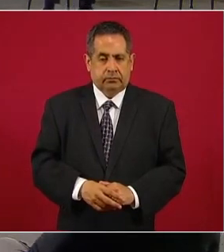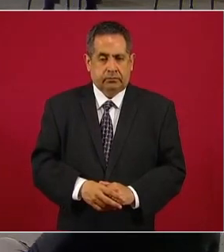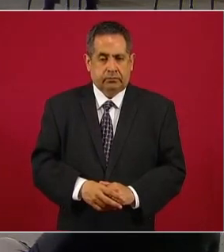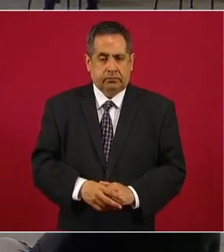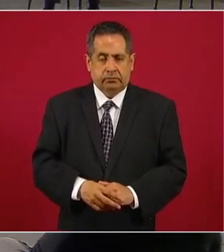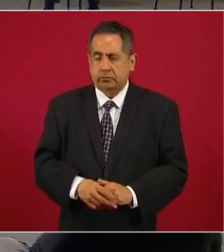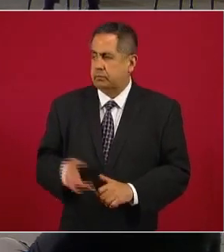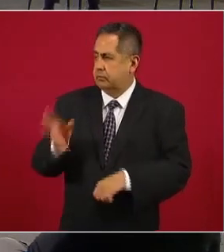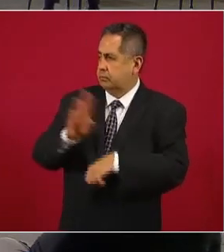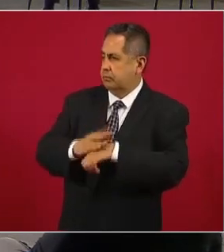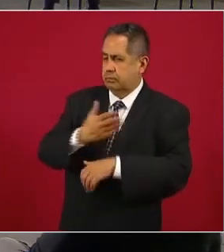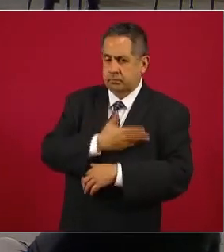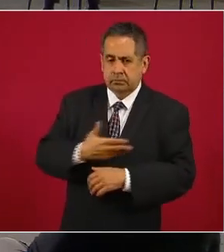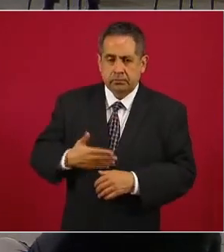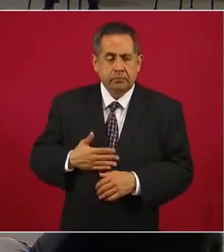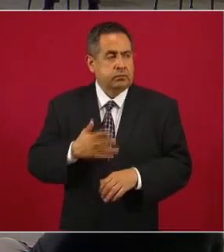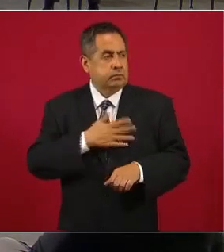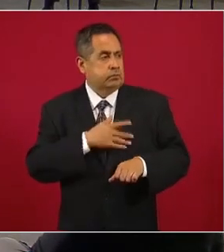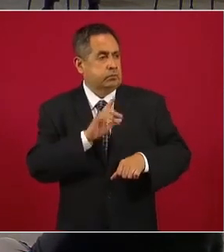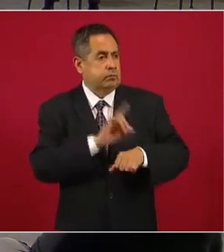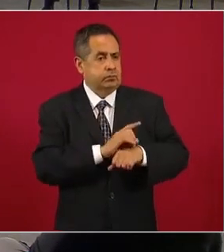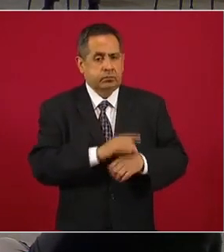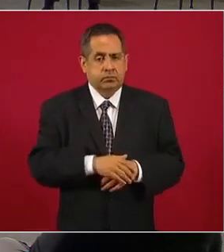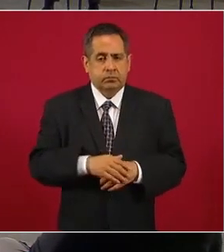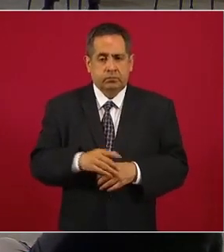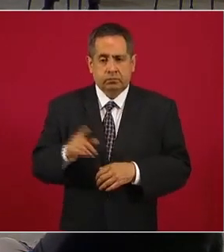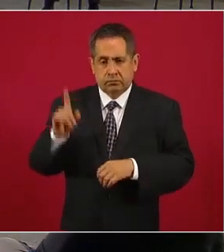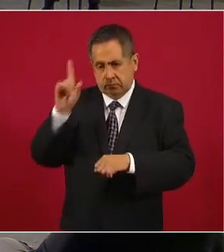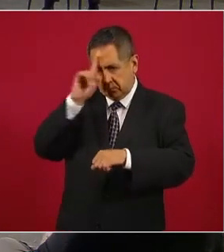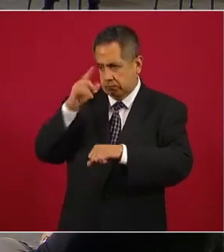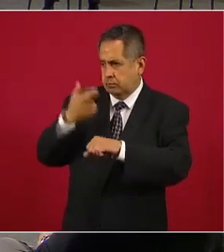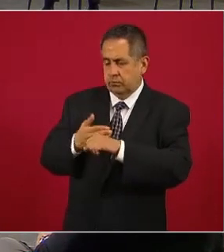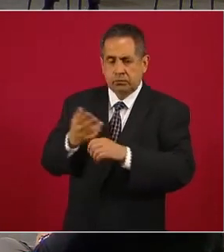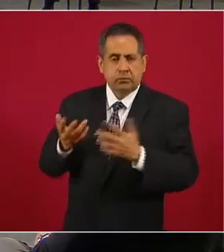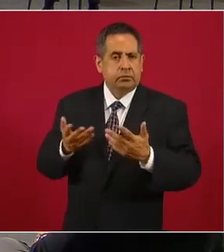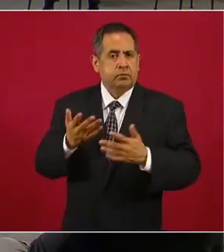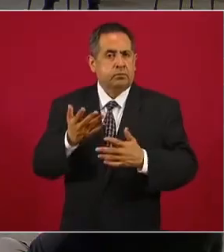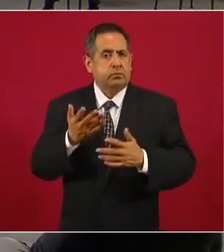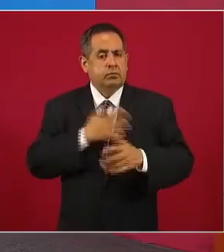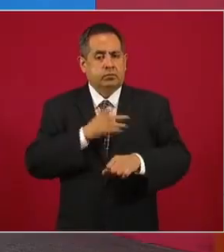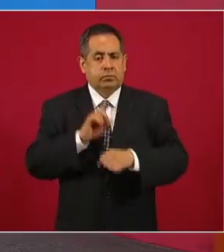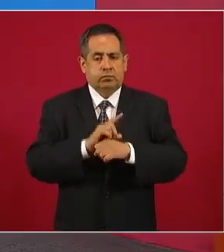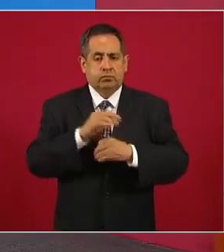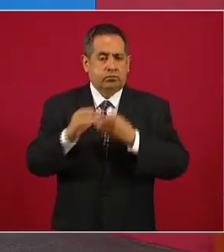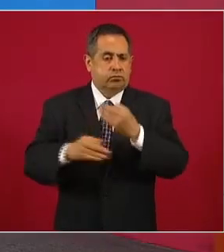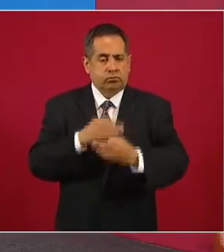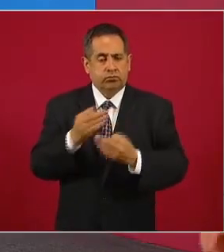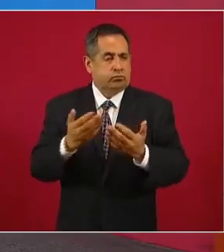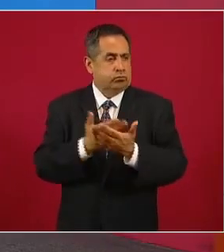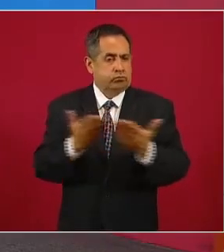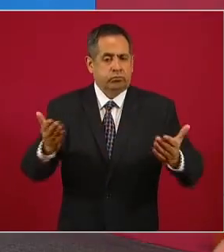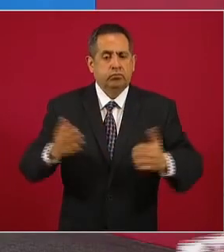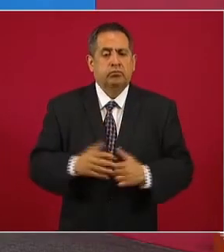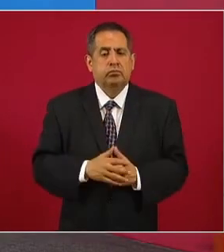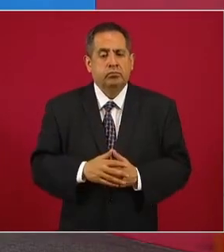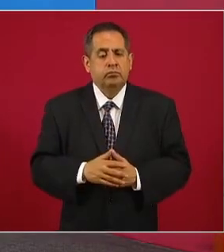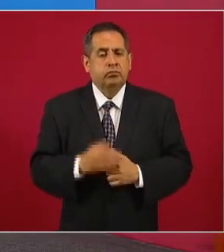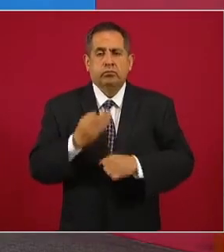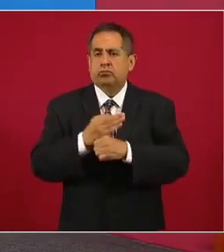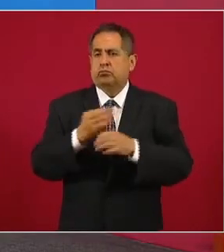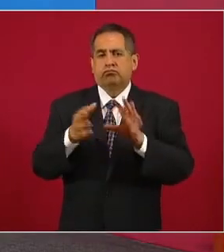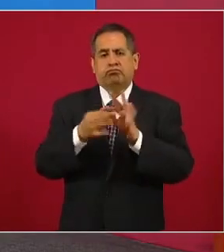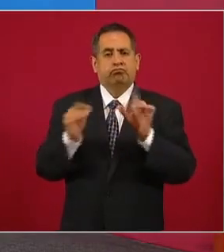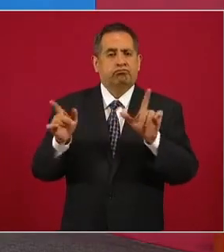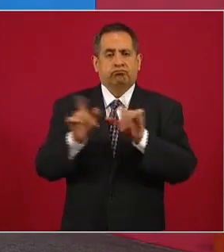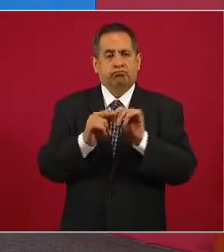Con su permiso, presidente, buen día, secretario, consejero. Muy buenos días tengan todas y todos ustedes. Vamos a presentar brevemente